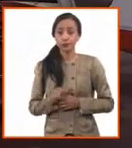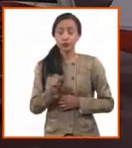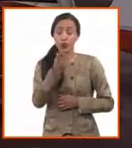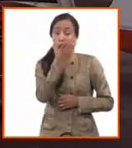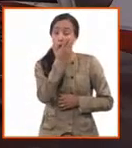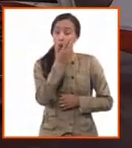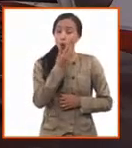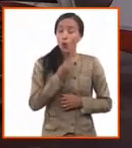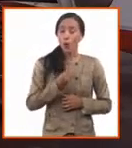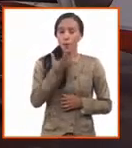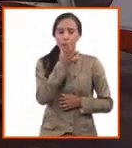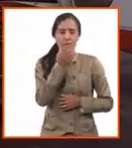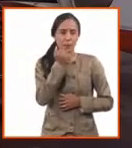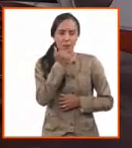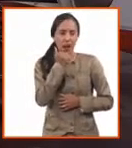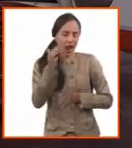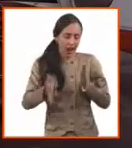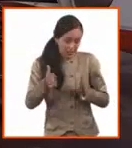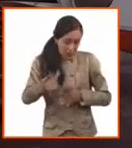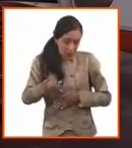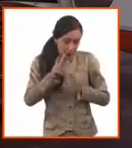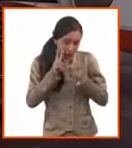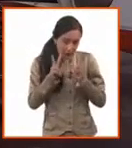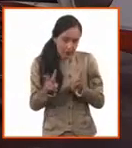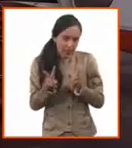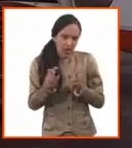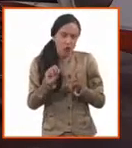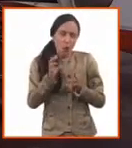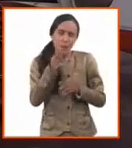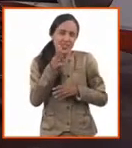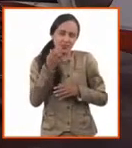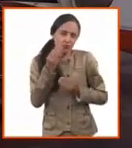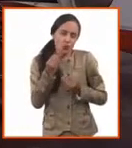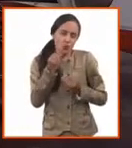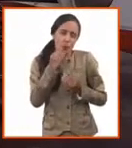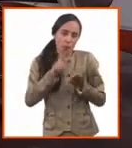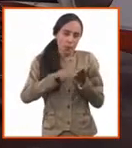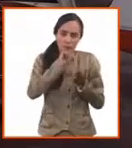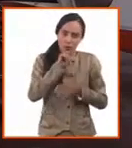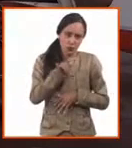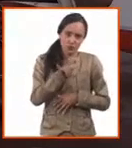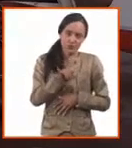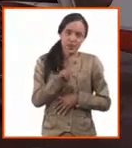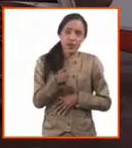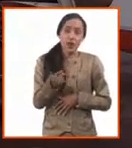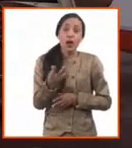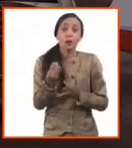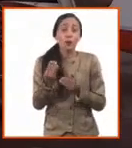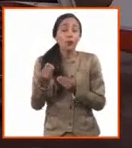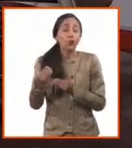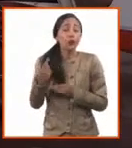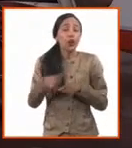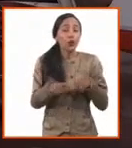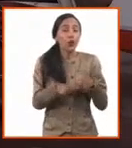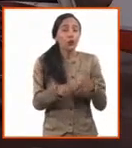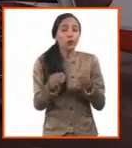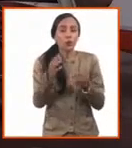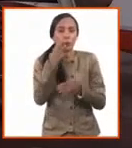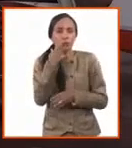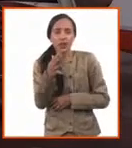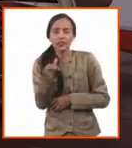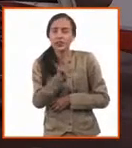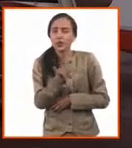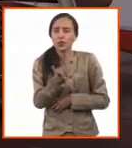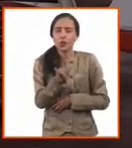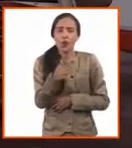que a sus padres o crees que hay acumulados precisamente que tienen mucho también esas en los jóvenes relaciones de lo que sus